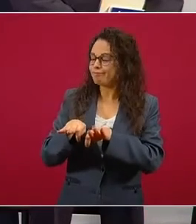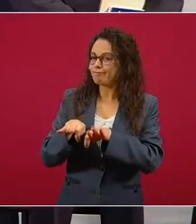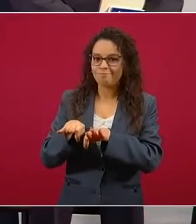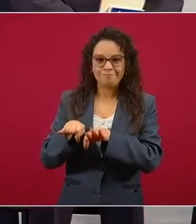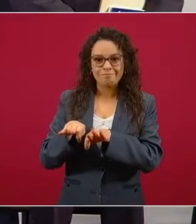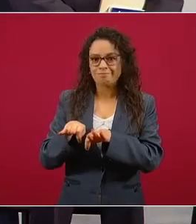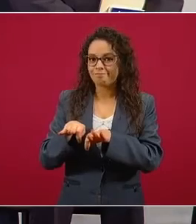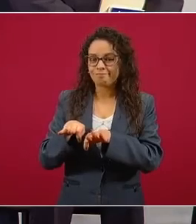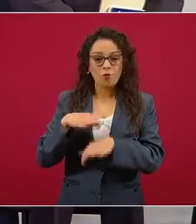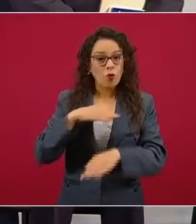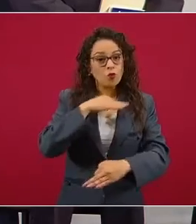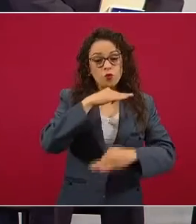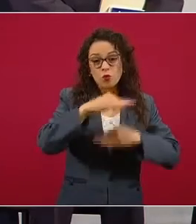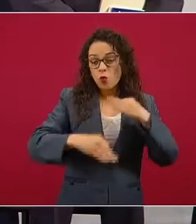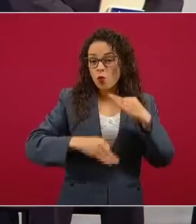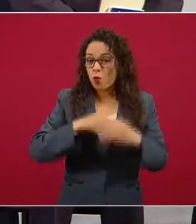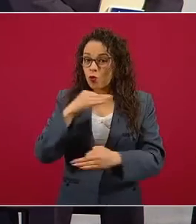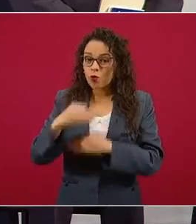Todos